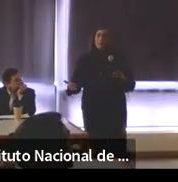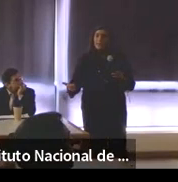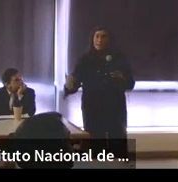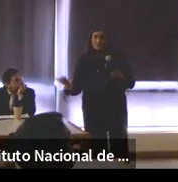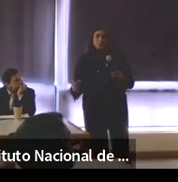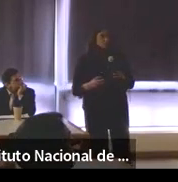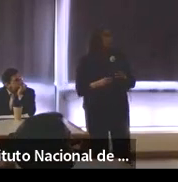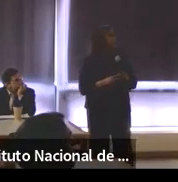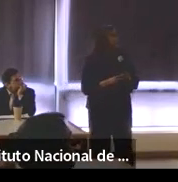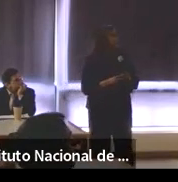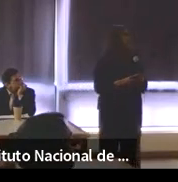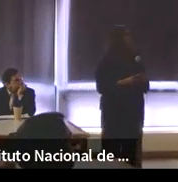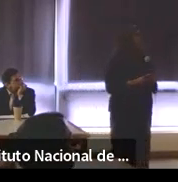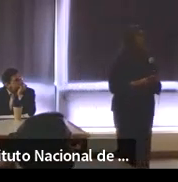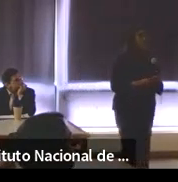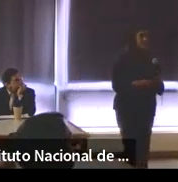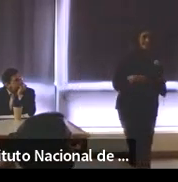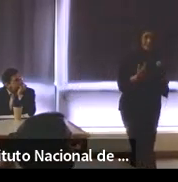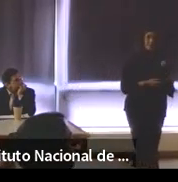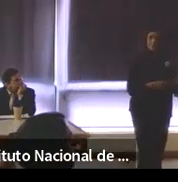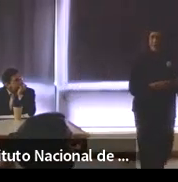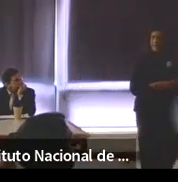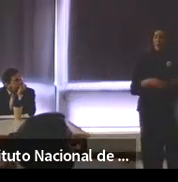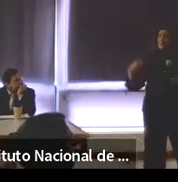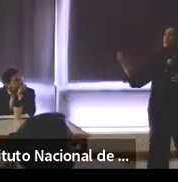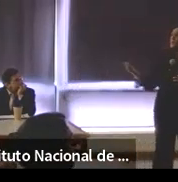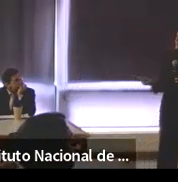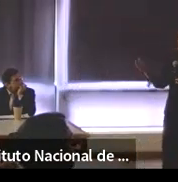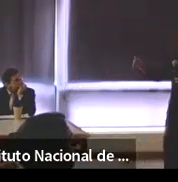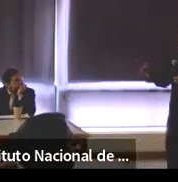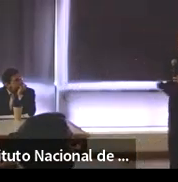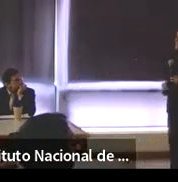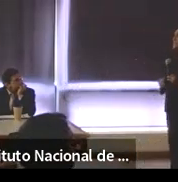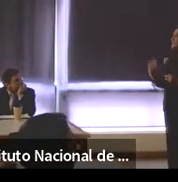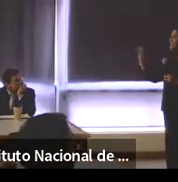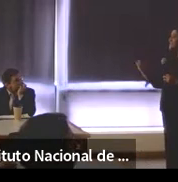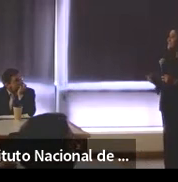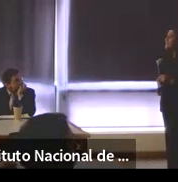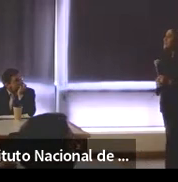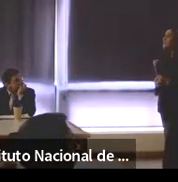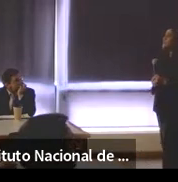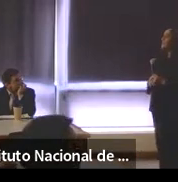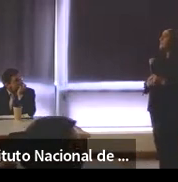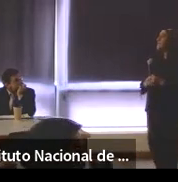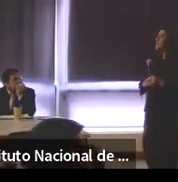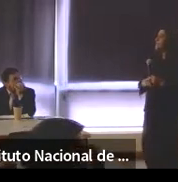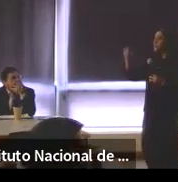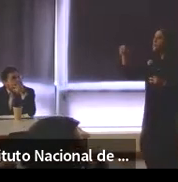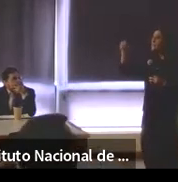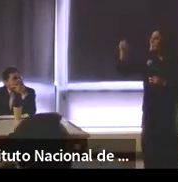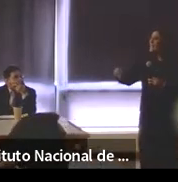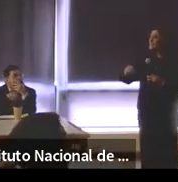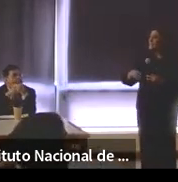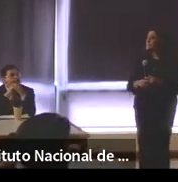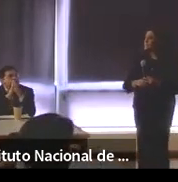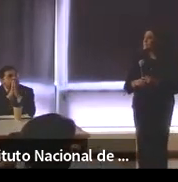suman a la resolución del problema tienes que priorizar cuál es el problema en tu organización que realmente te genera un problema un